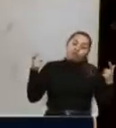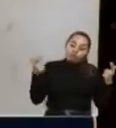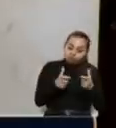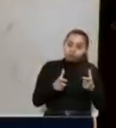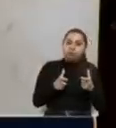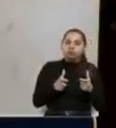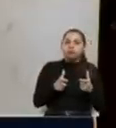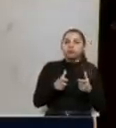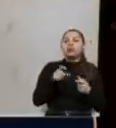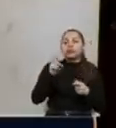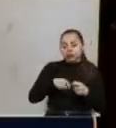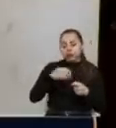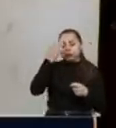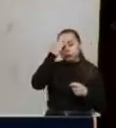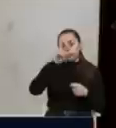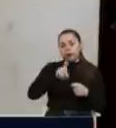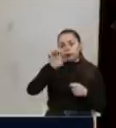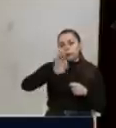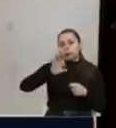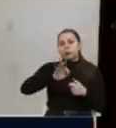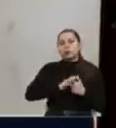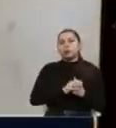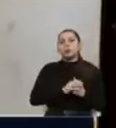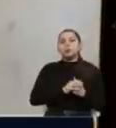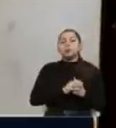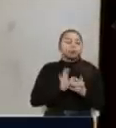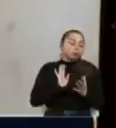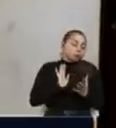6%. En todo caso,